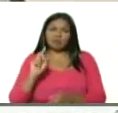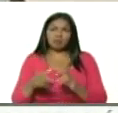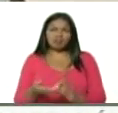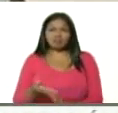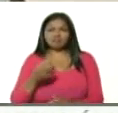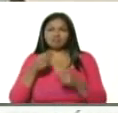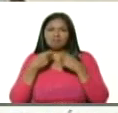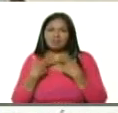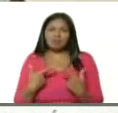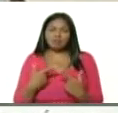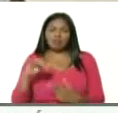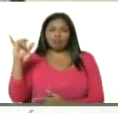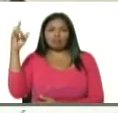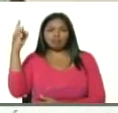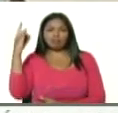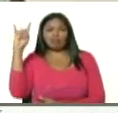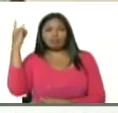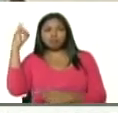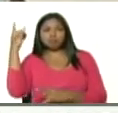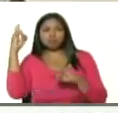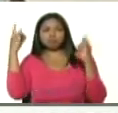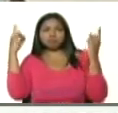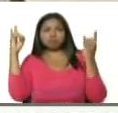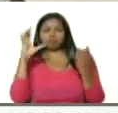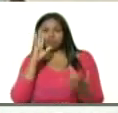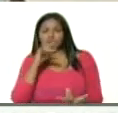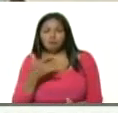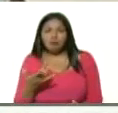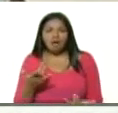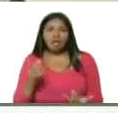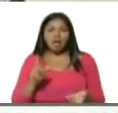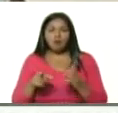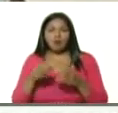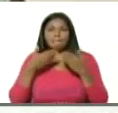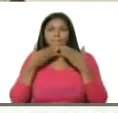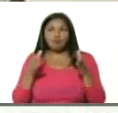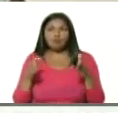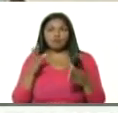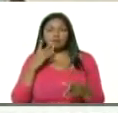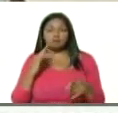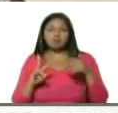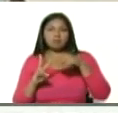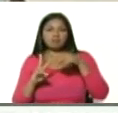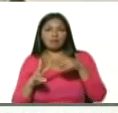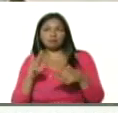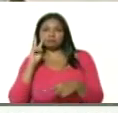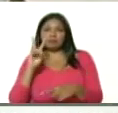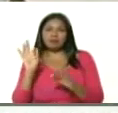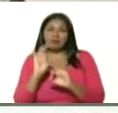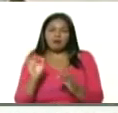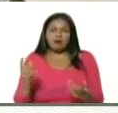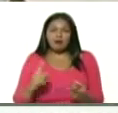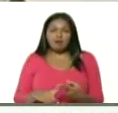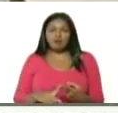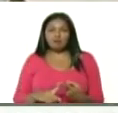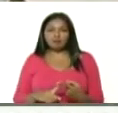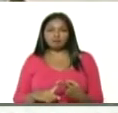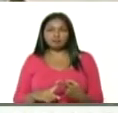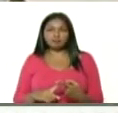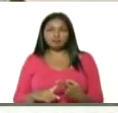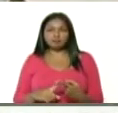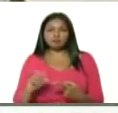pérdida de señal para operadoras públicas como Venezolana de Televisión, como